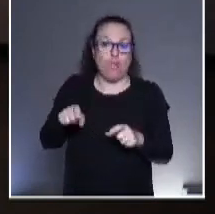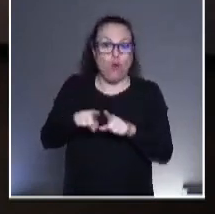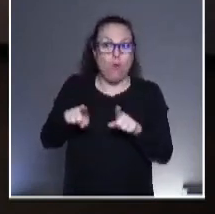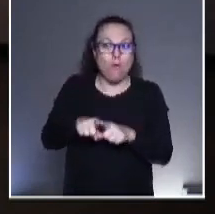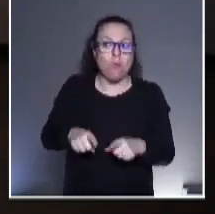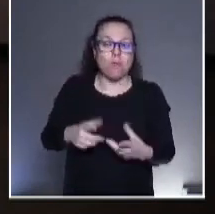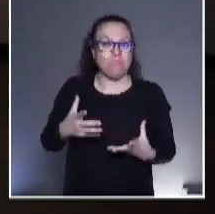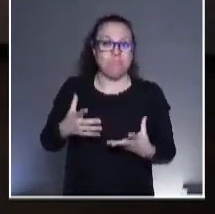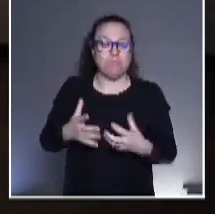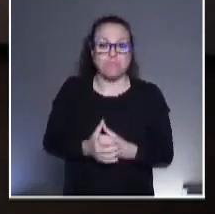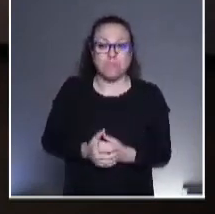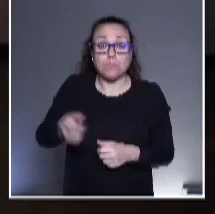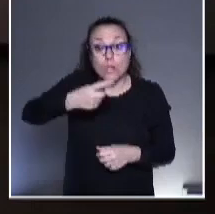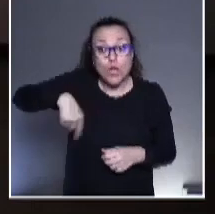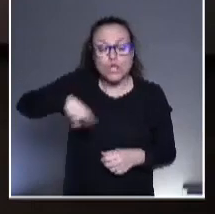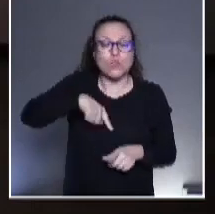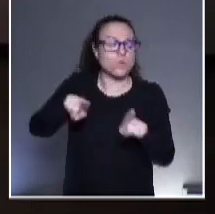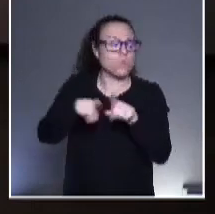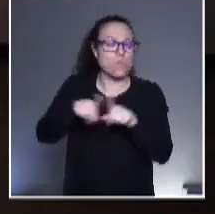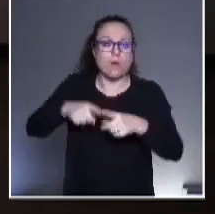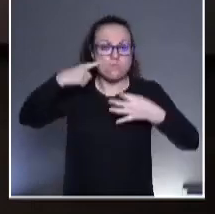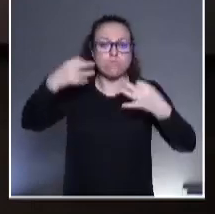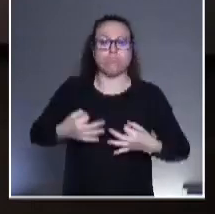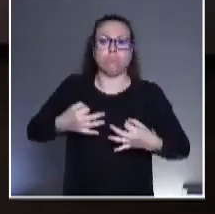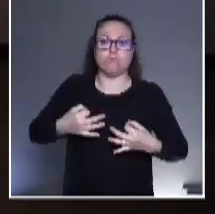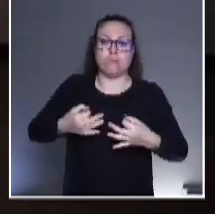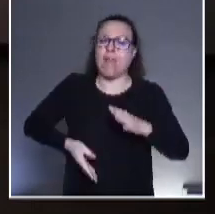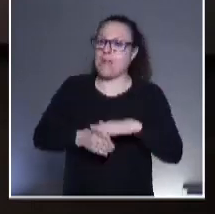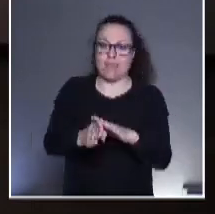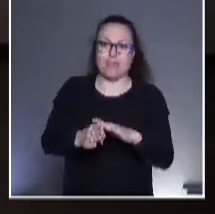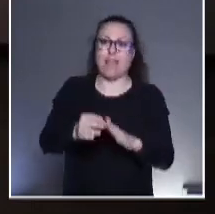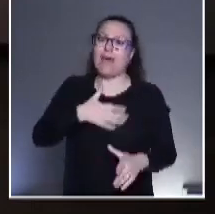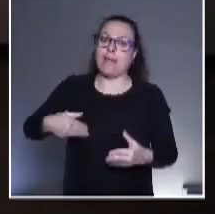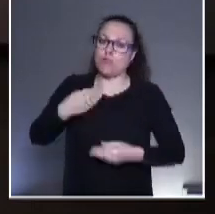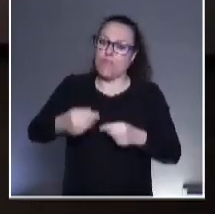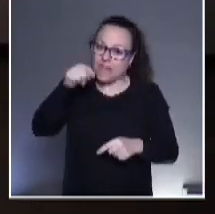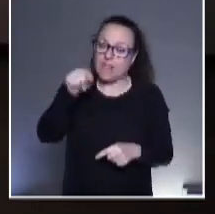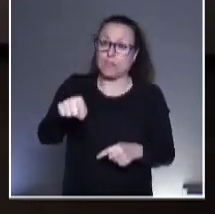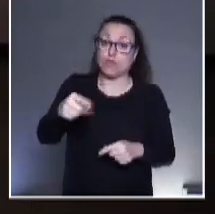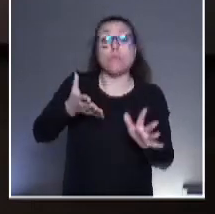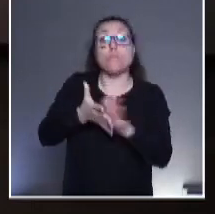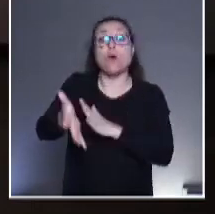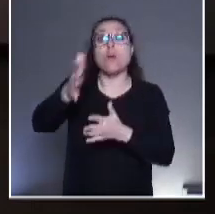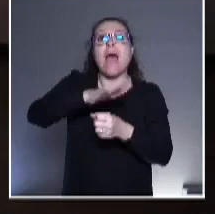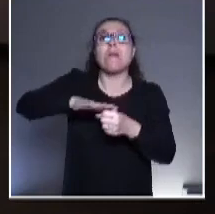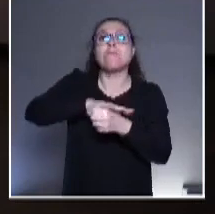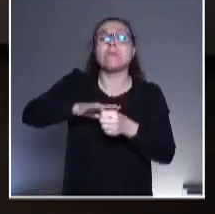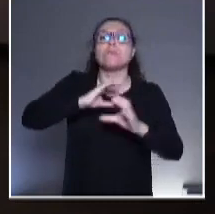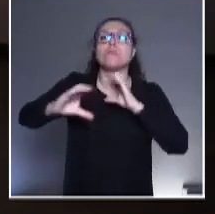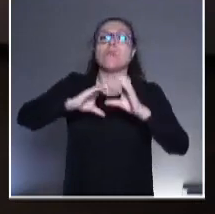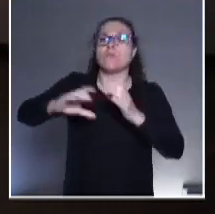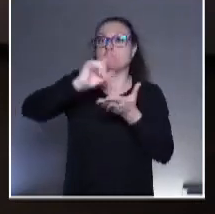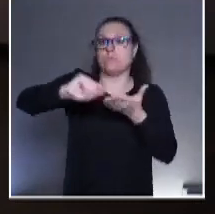No obstante, nosotros seguimos convencidos adelante. Y es que el ámbito de la comunicación tributaria,